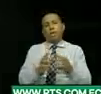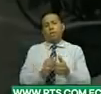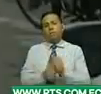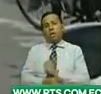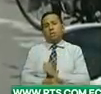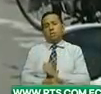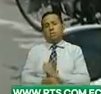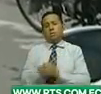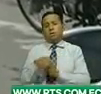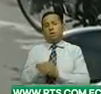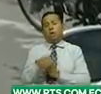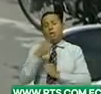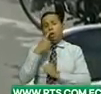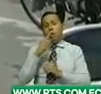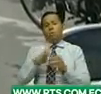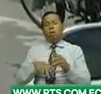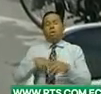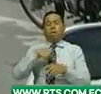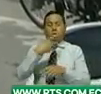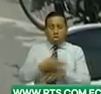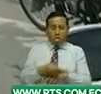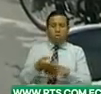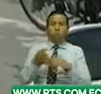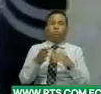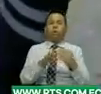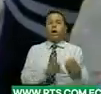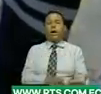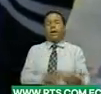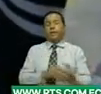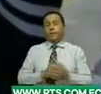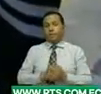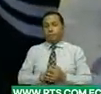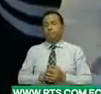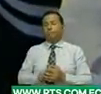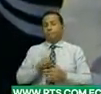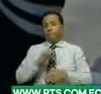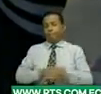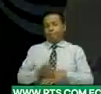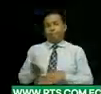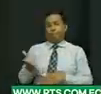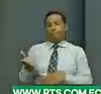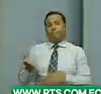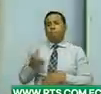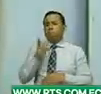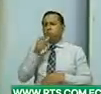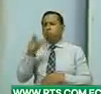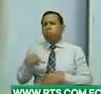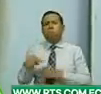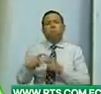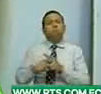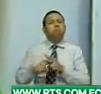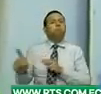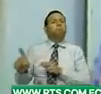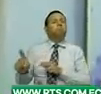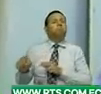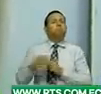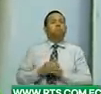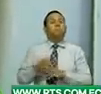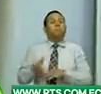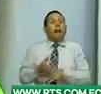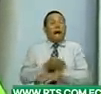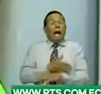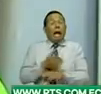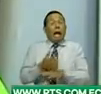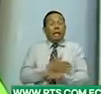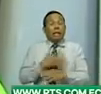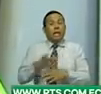volqueta cuyo conductor nunca detuvo su marcha. Y ahora no se sabe quién es. Un minuto, dos minutos antes habían reportado